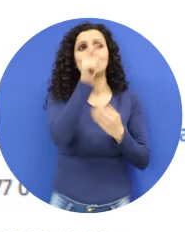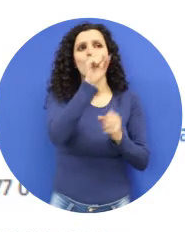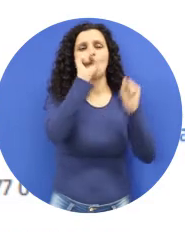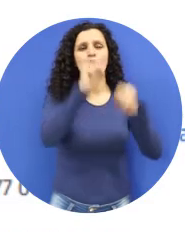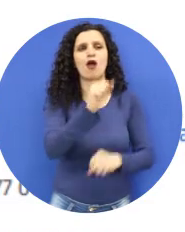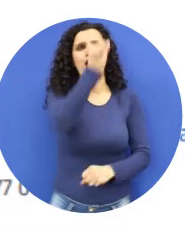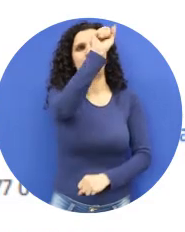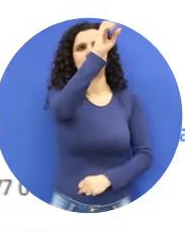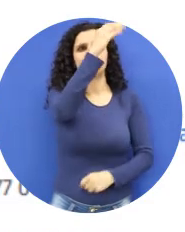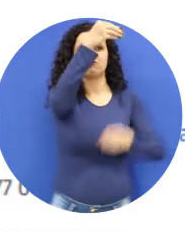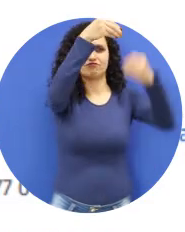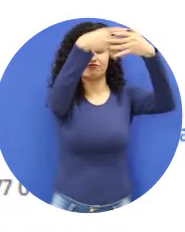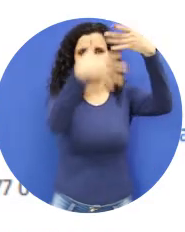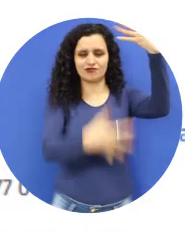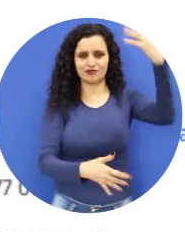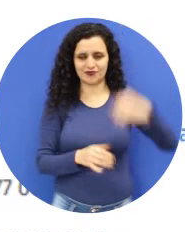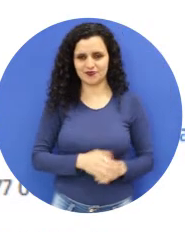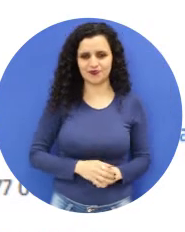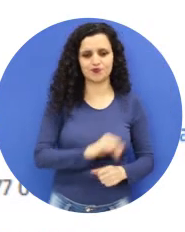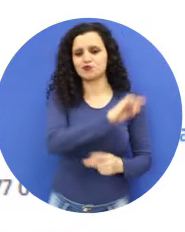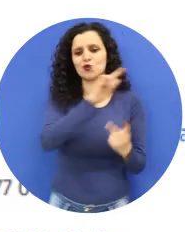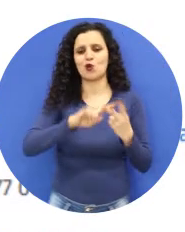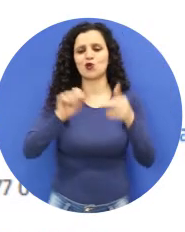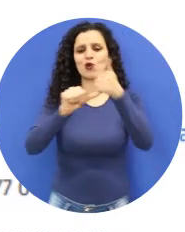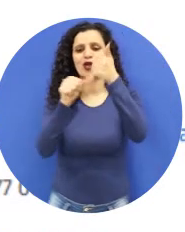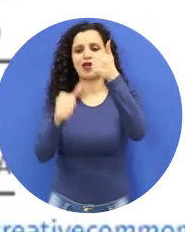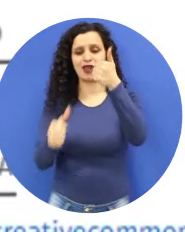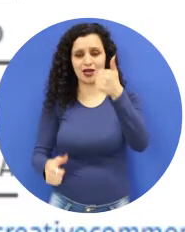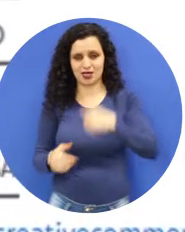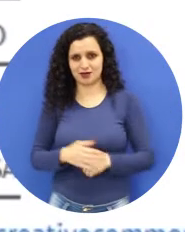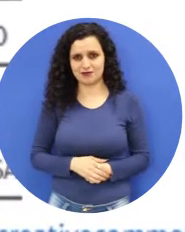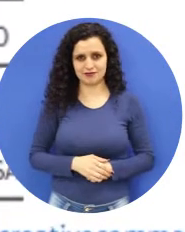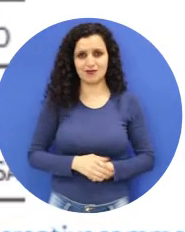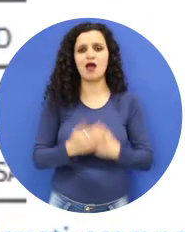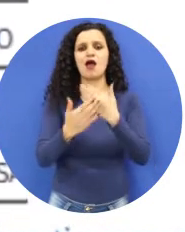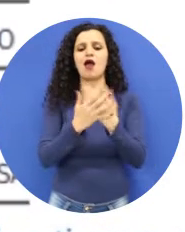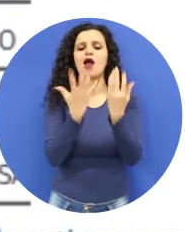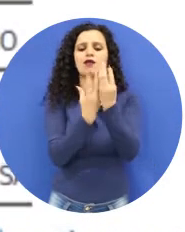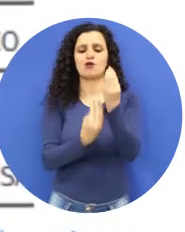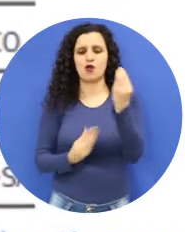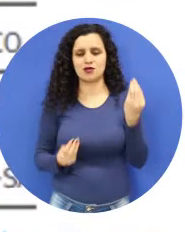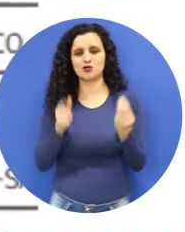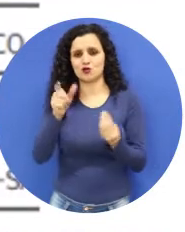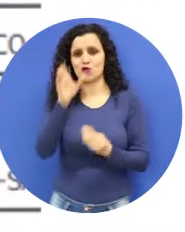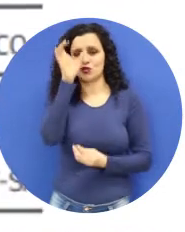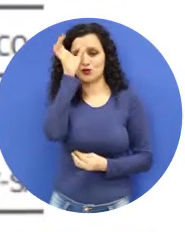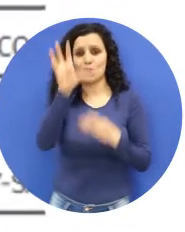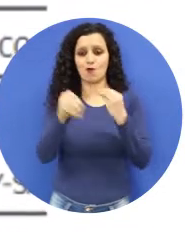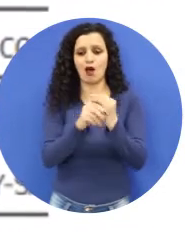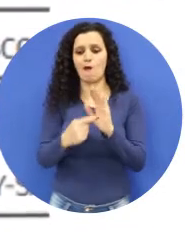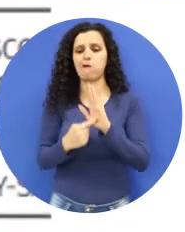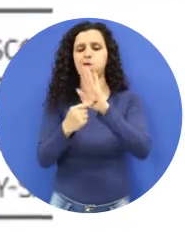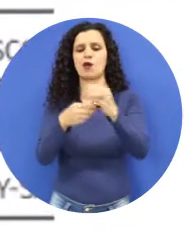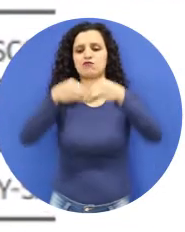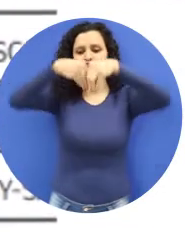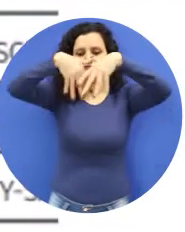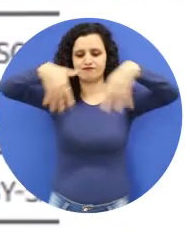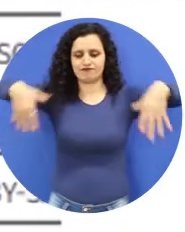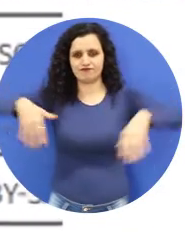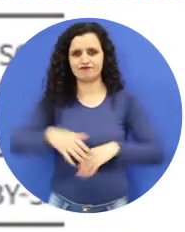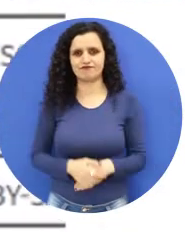tesauros de forma descendente. Jerarquía, donde se categorizan los tesauros y los presentan